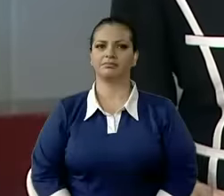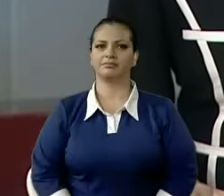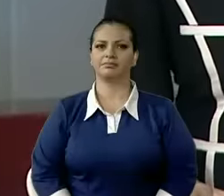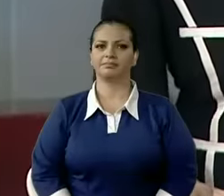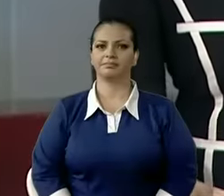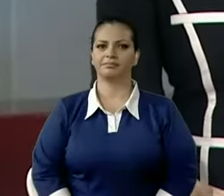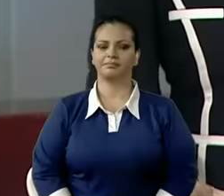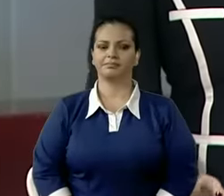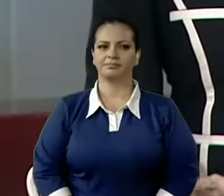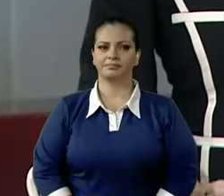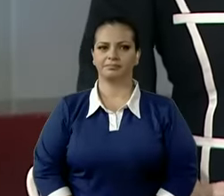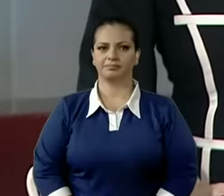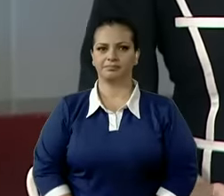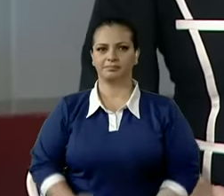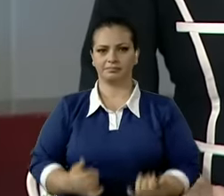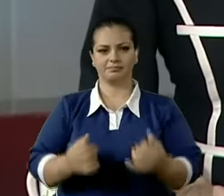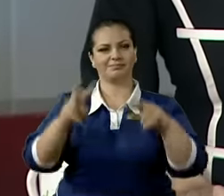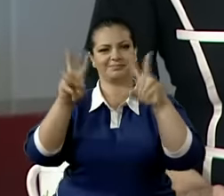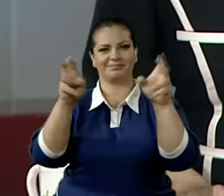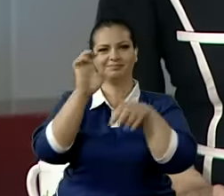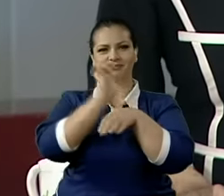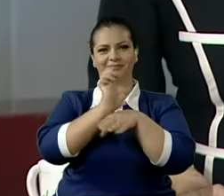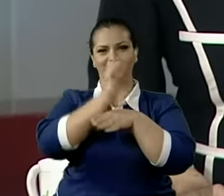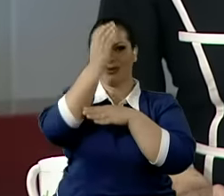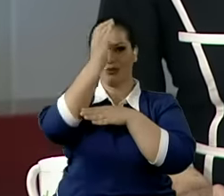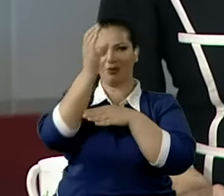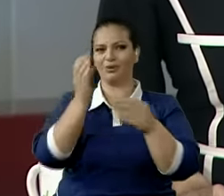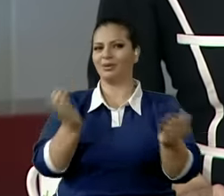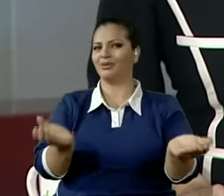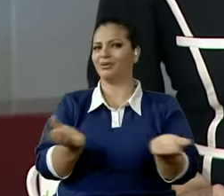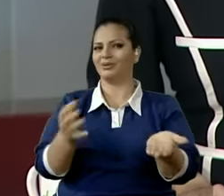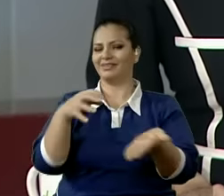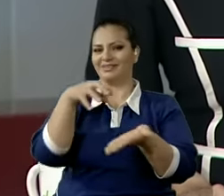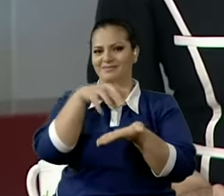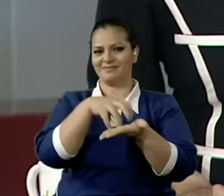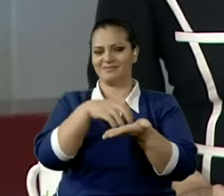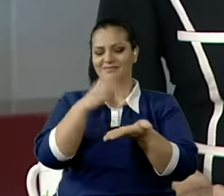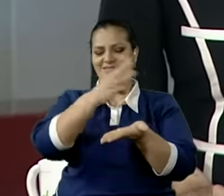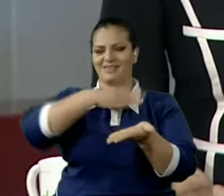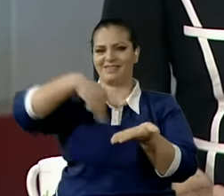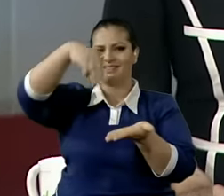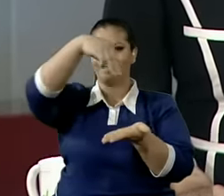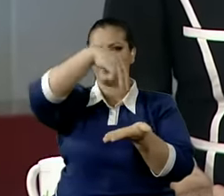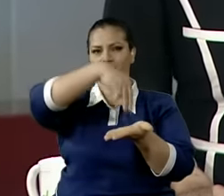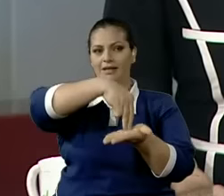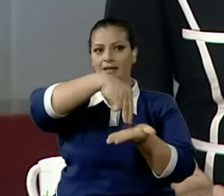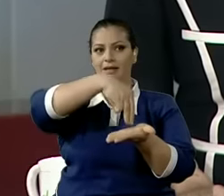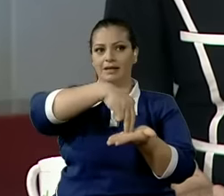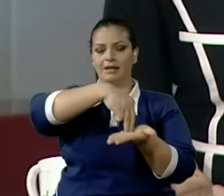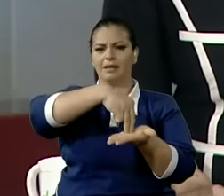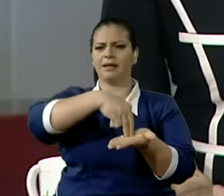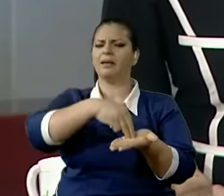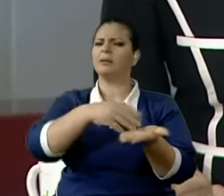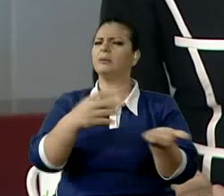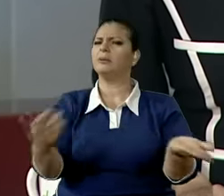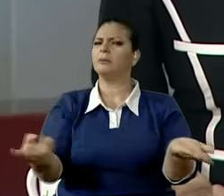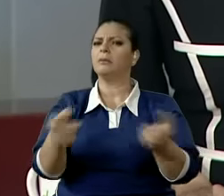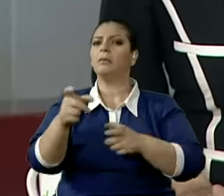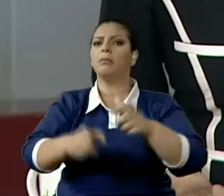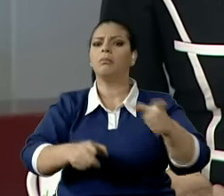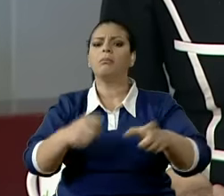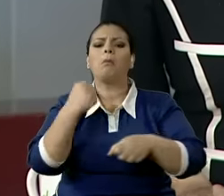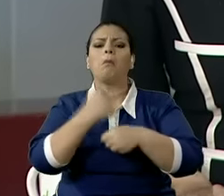Y revisemos ahora nuestra nota intercultural que nos traslada hasta la provincia de Manabí, para conocer más sobre el maíz que forma